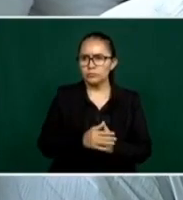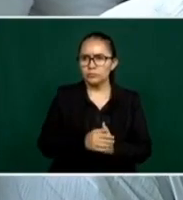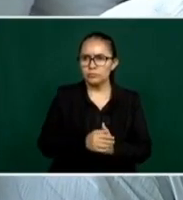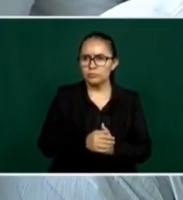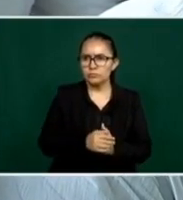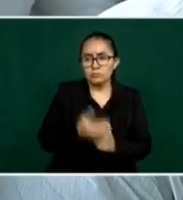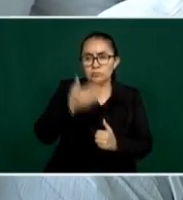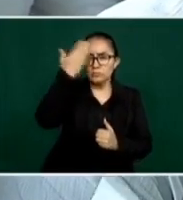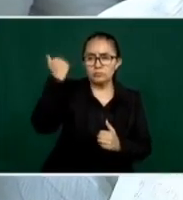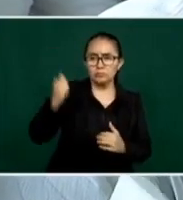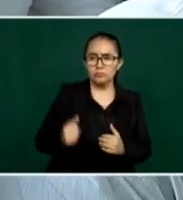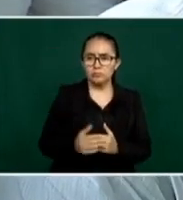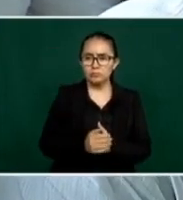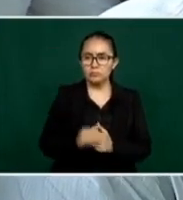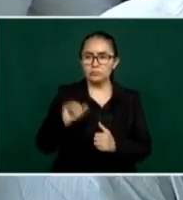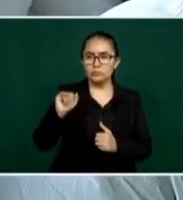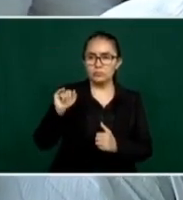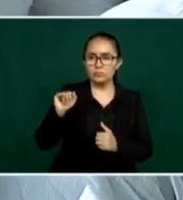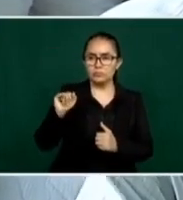Yo no sé si